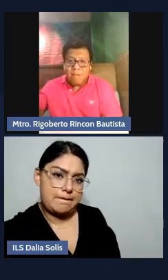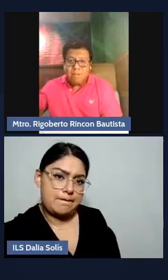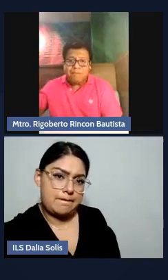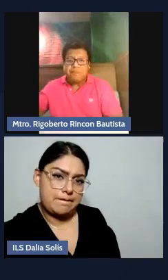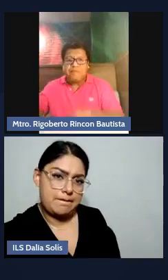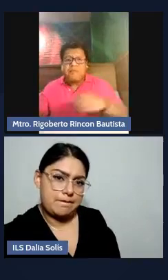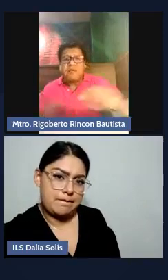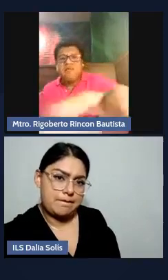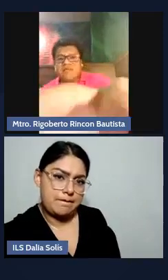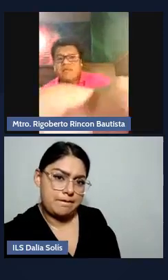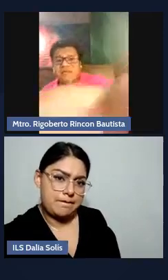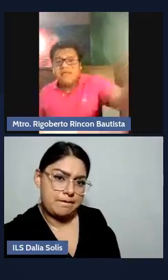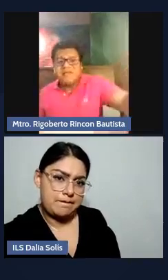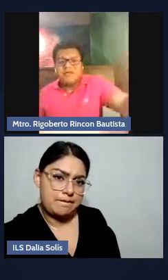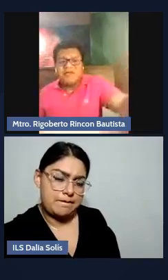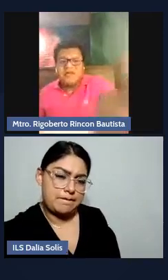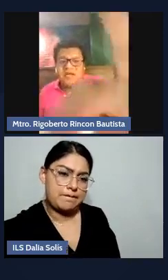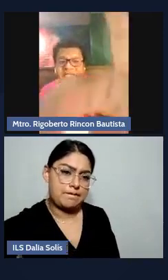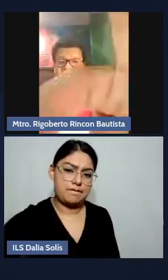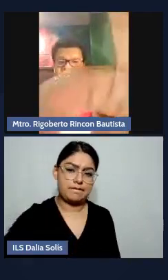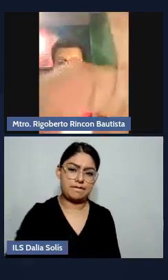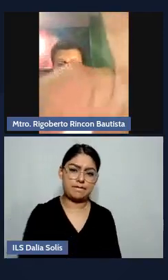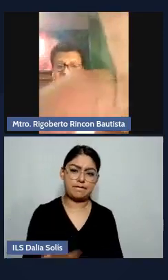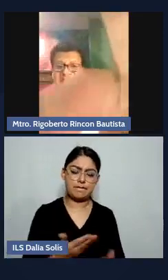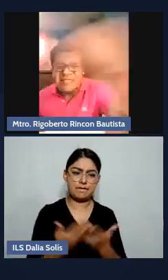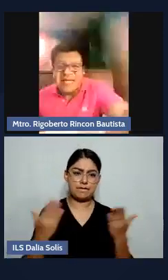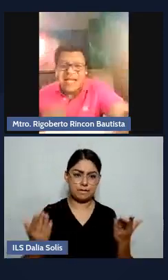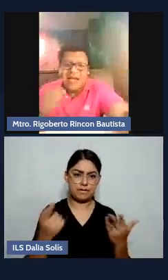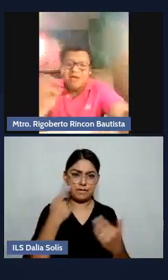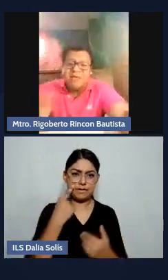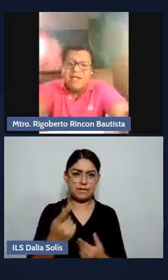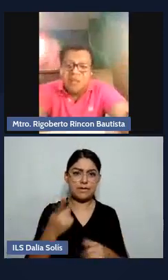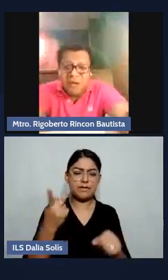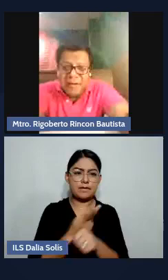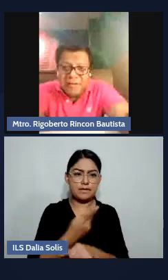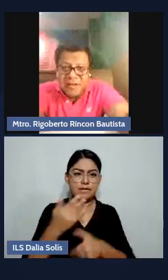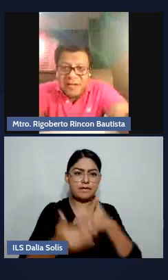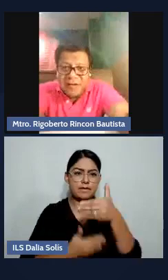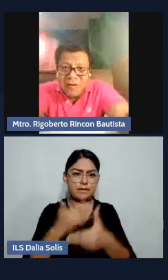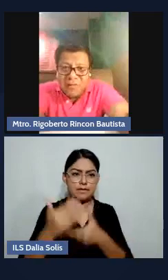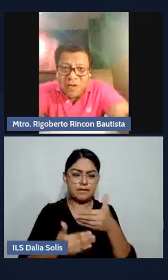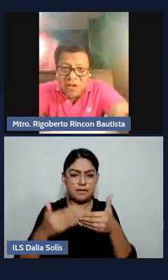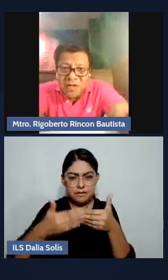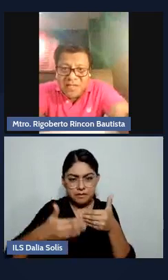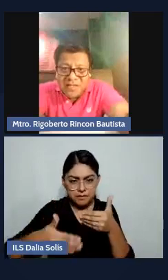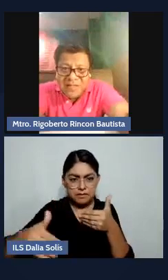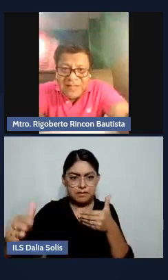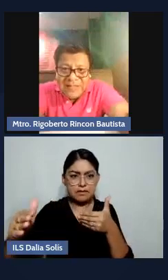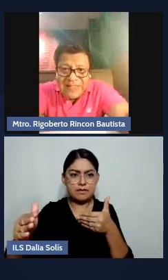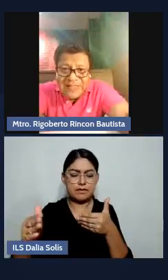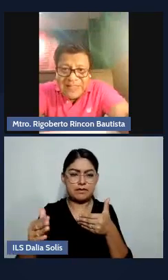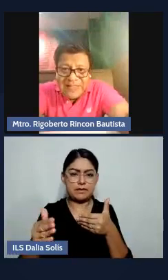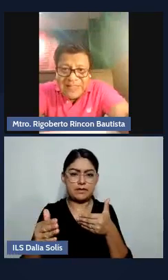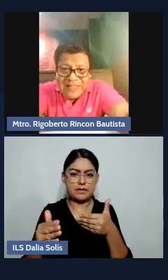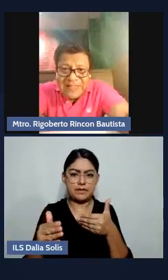Vamos a hablar de las condiciones, de las consecuencias a largo plazo. Voy a permitirlo abrir un poquito esto.